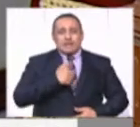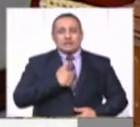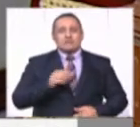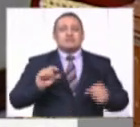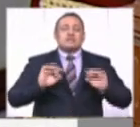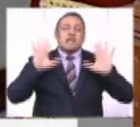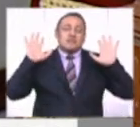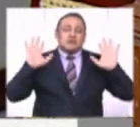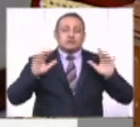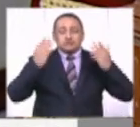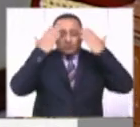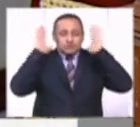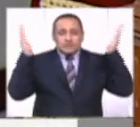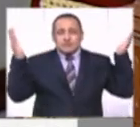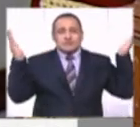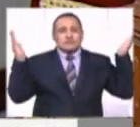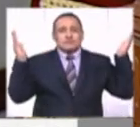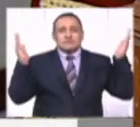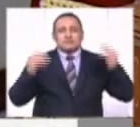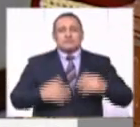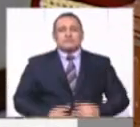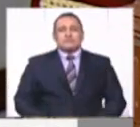seguramente No sé